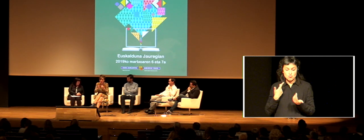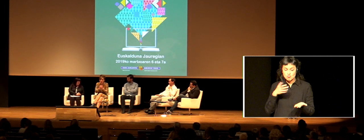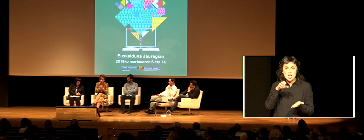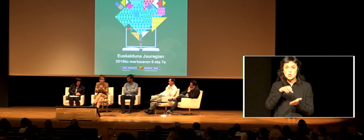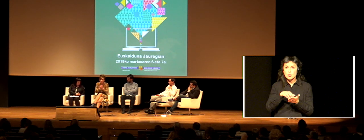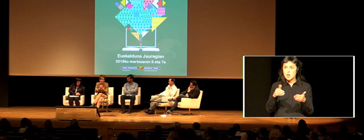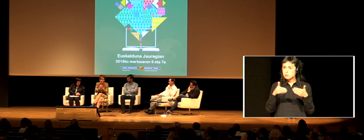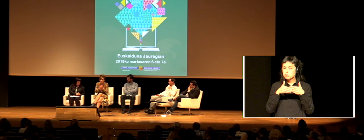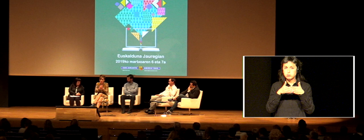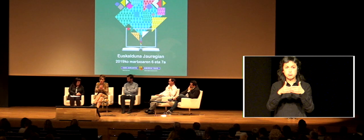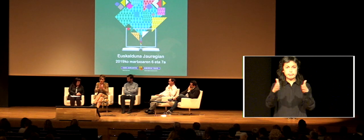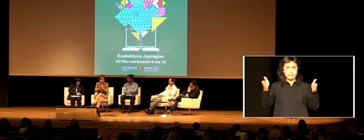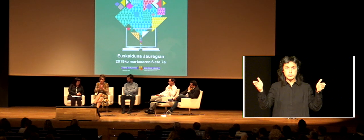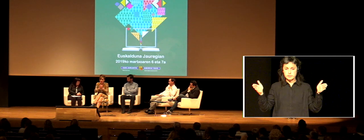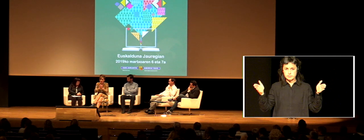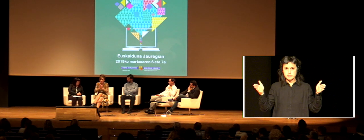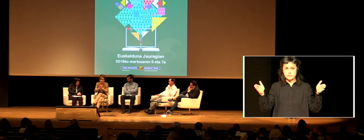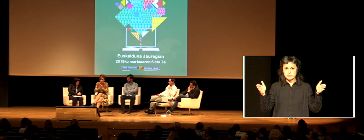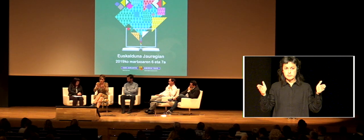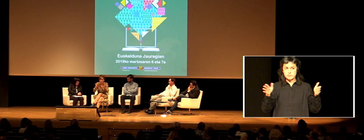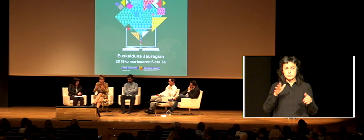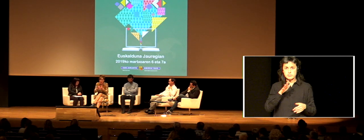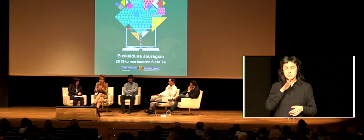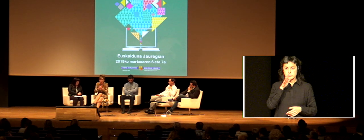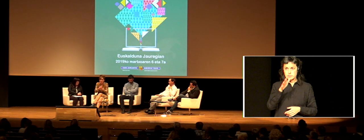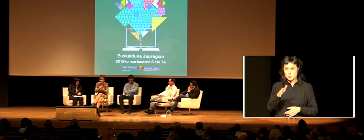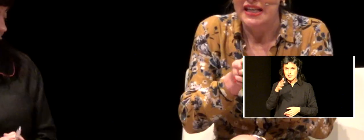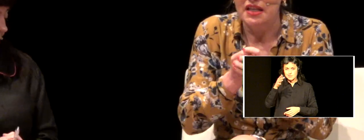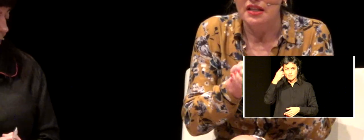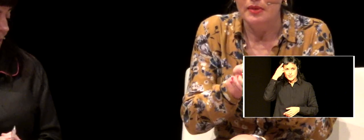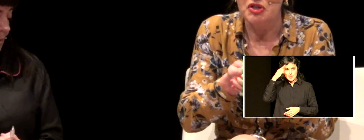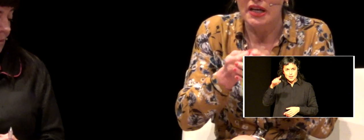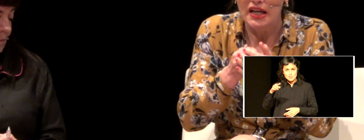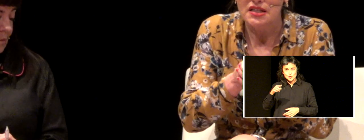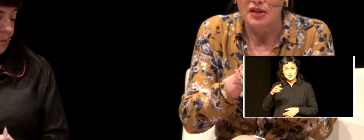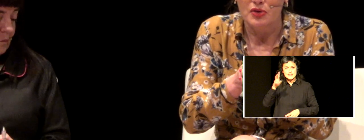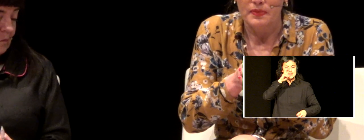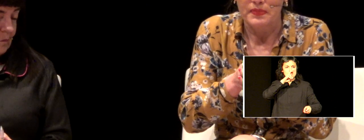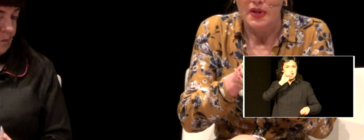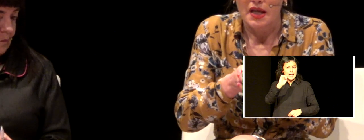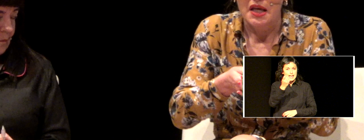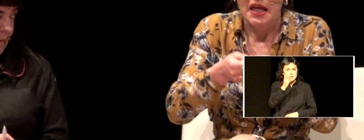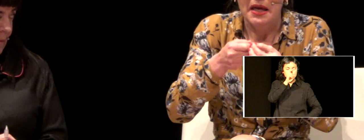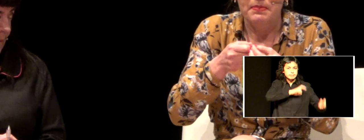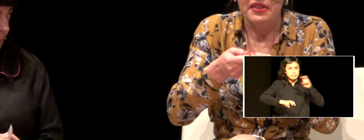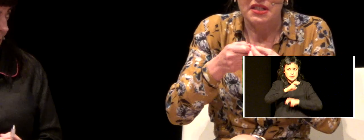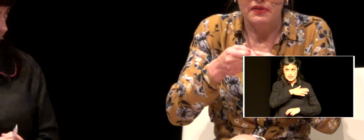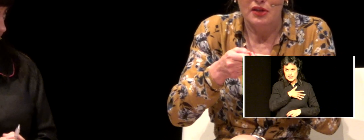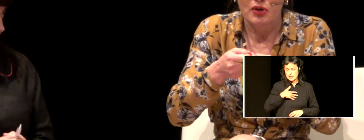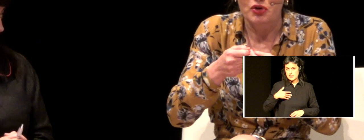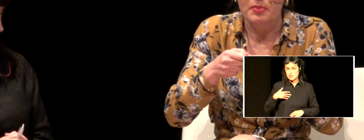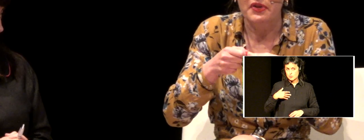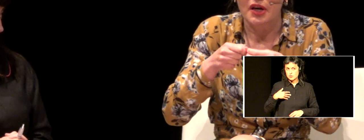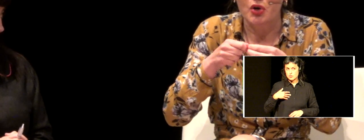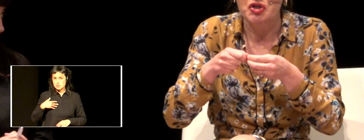abiertas porque sabemos que queremos buscar el éxito y entendemos que el éxito empieza sabiendo